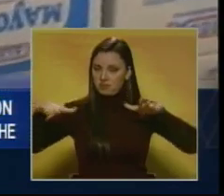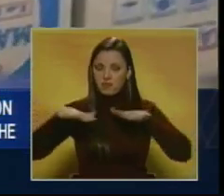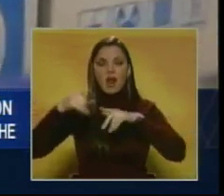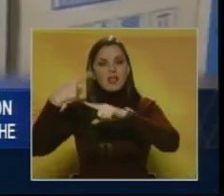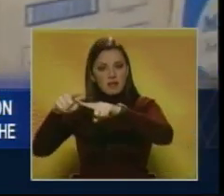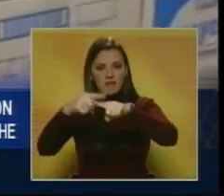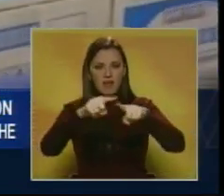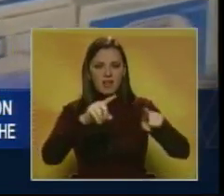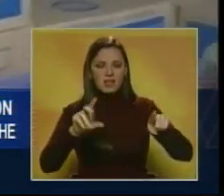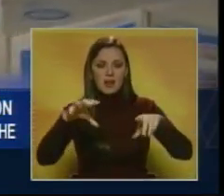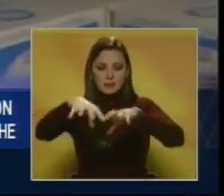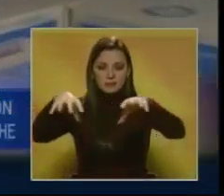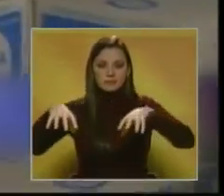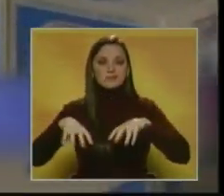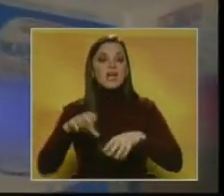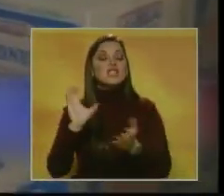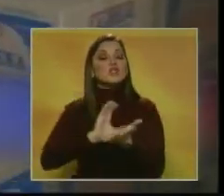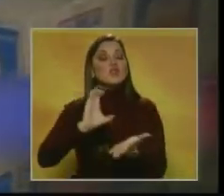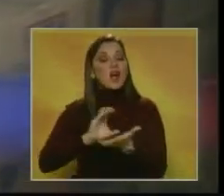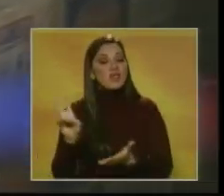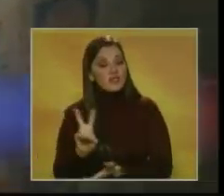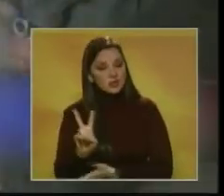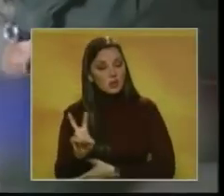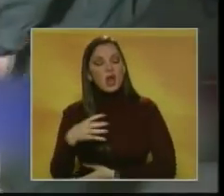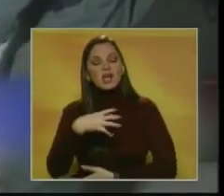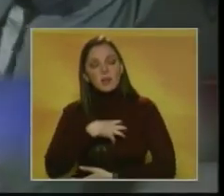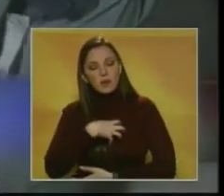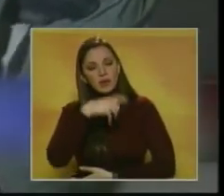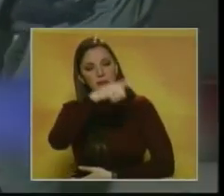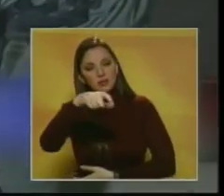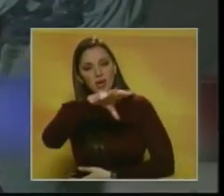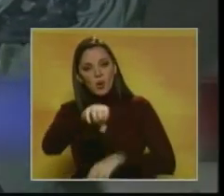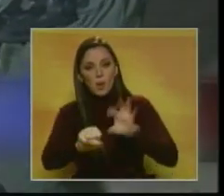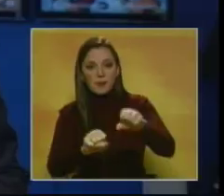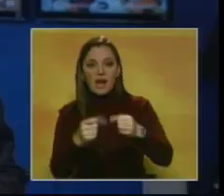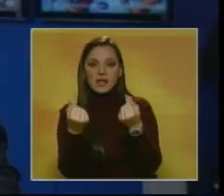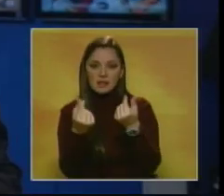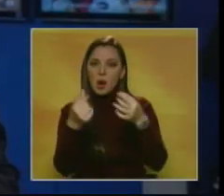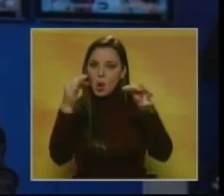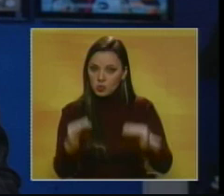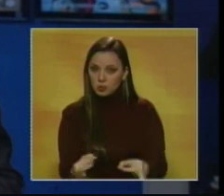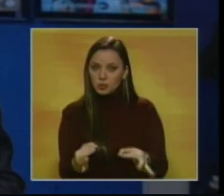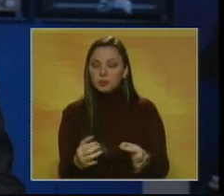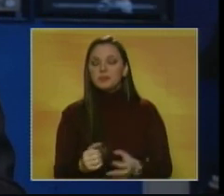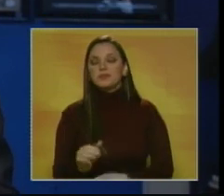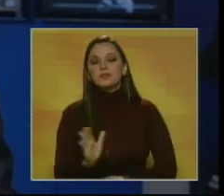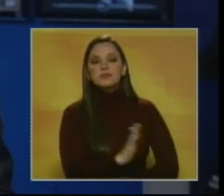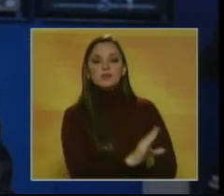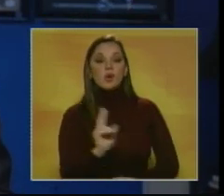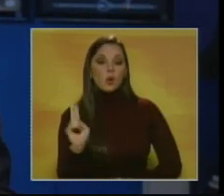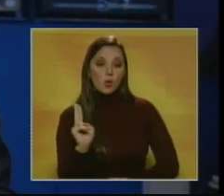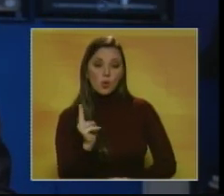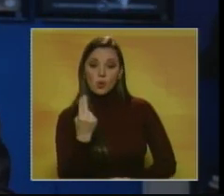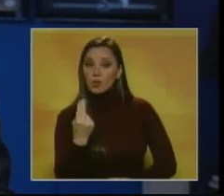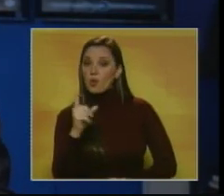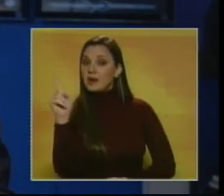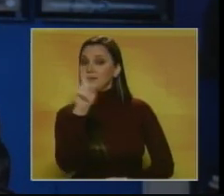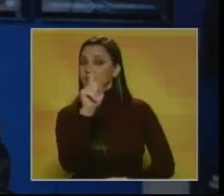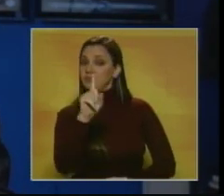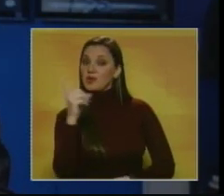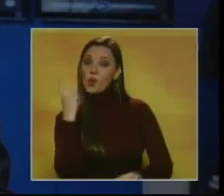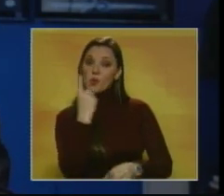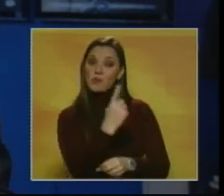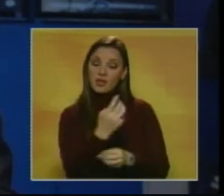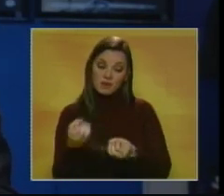país, donde el pueblo tendrá acceso a los productos con precios regulados. Uruguay no enviará a Venezuela una